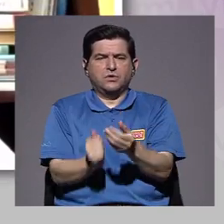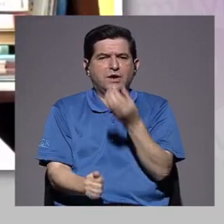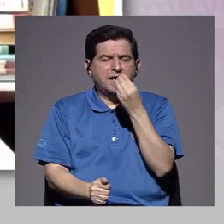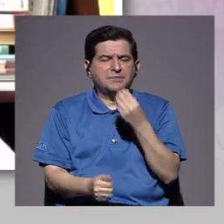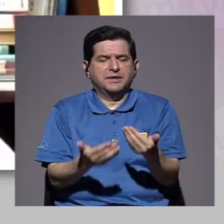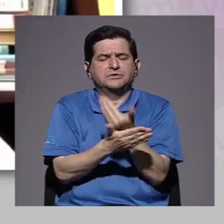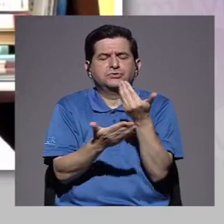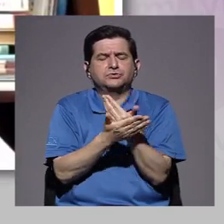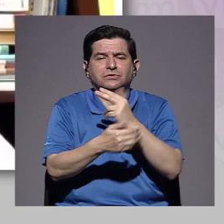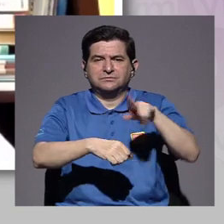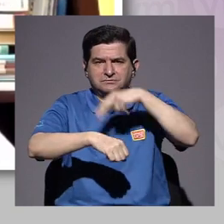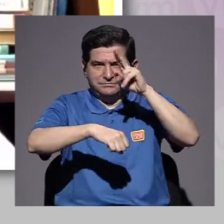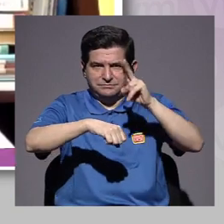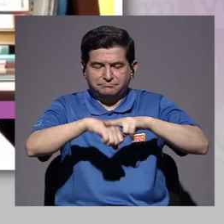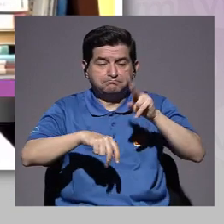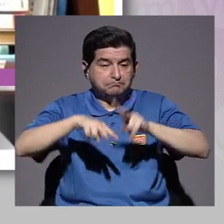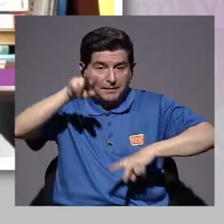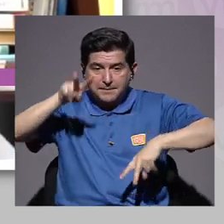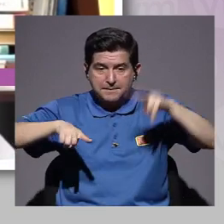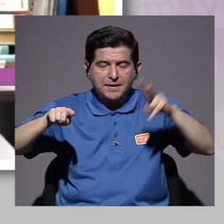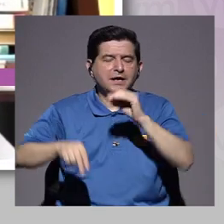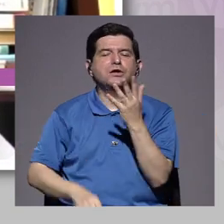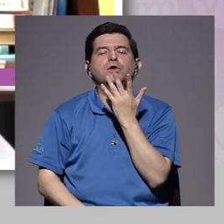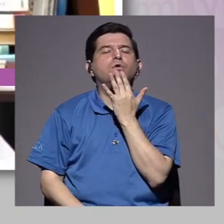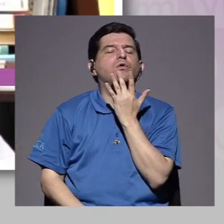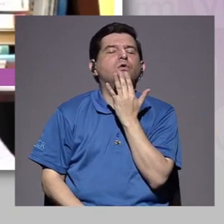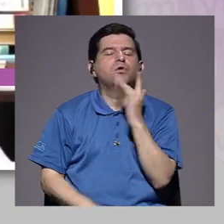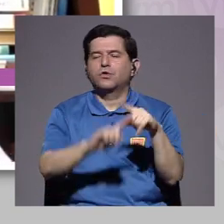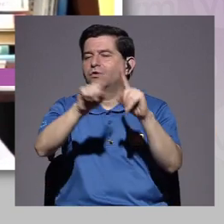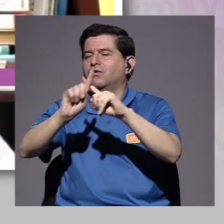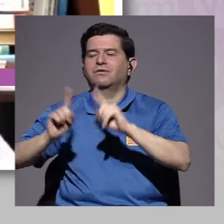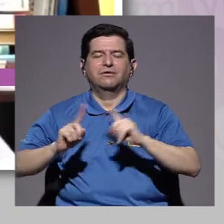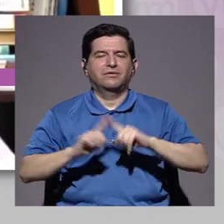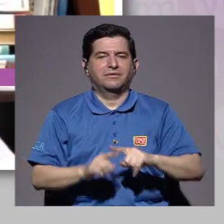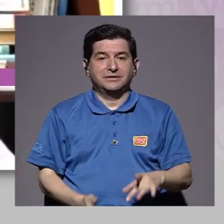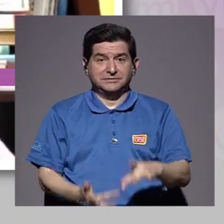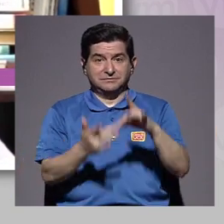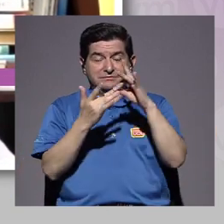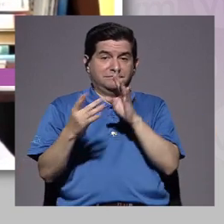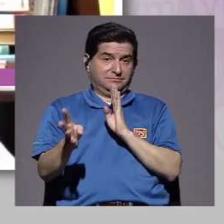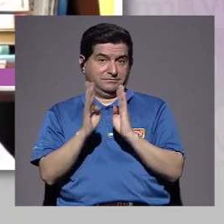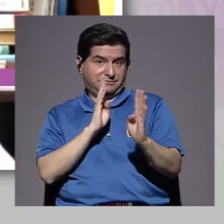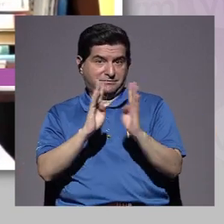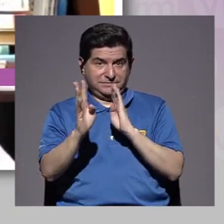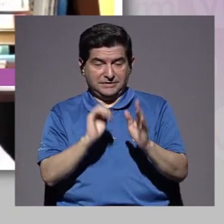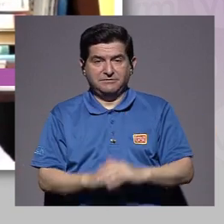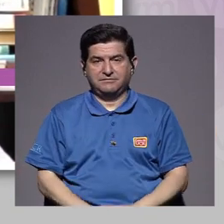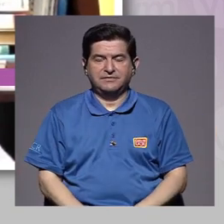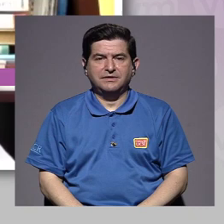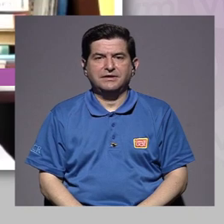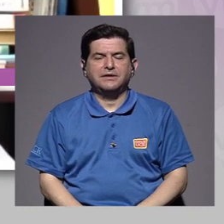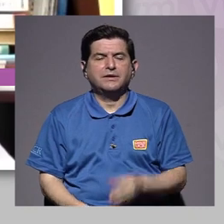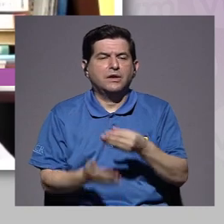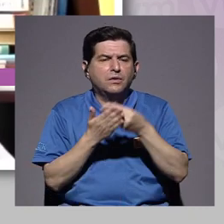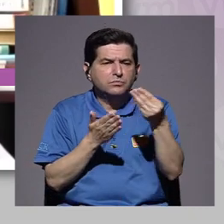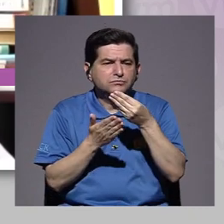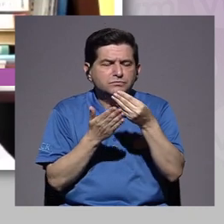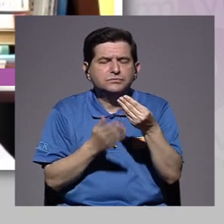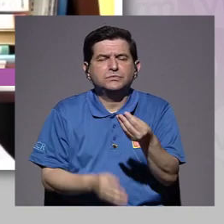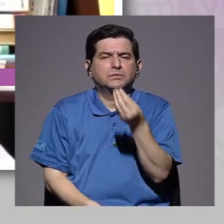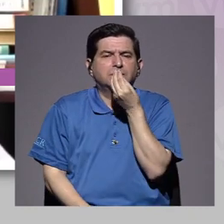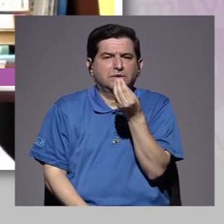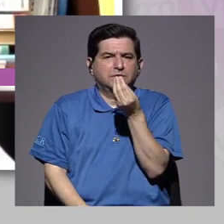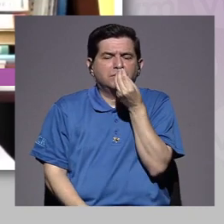frescos, naturales, variados y coloridos. Y más que todo aquí estamos hablando del consumo tan